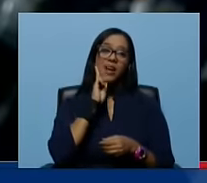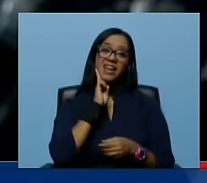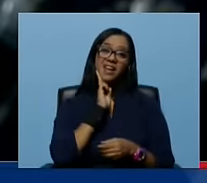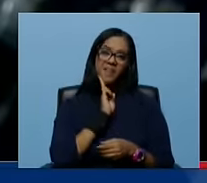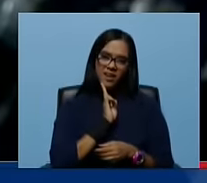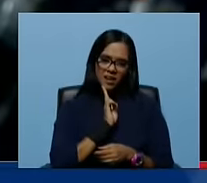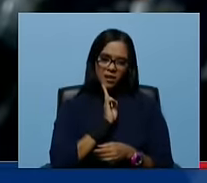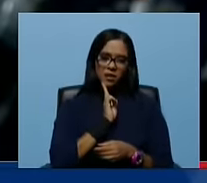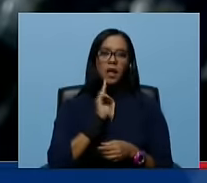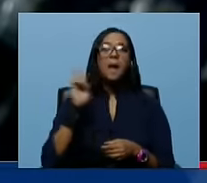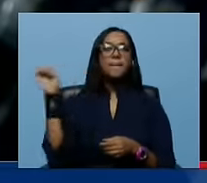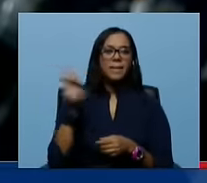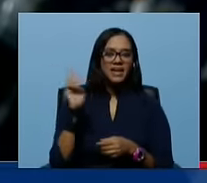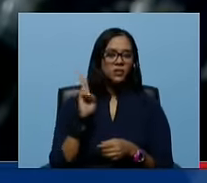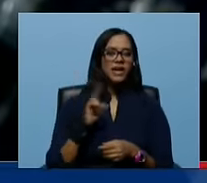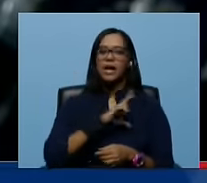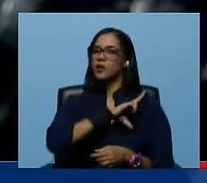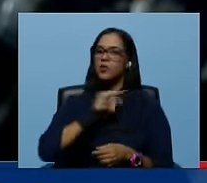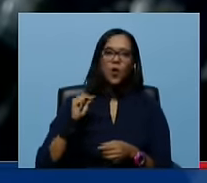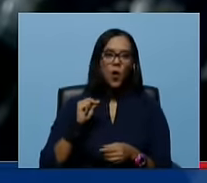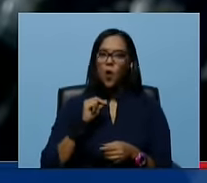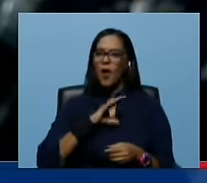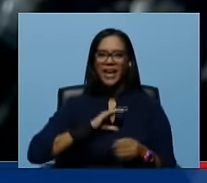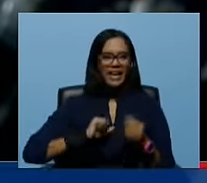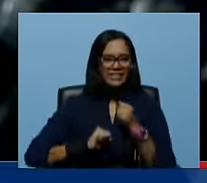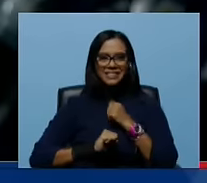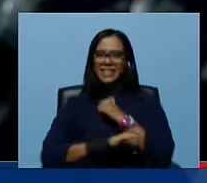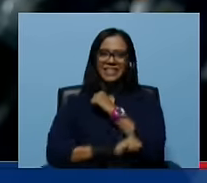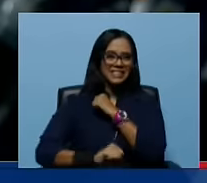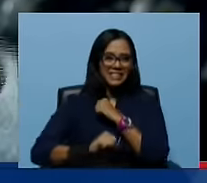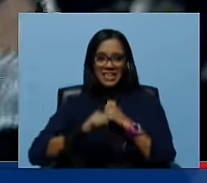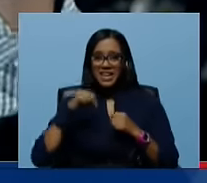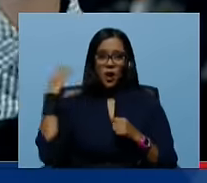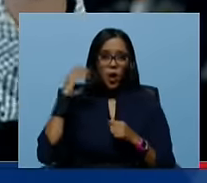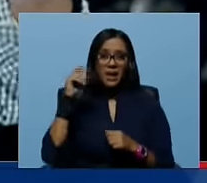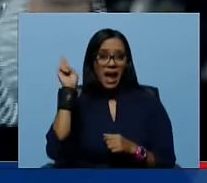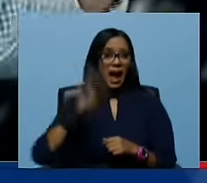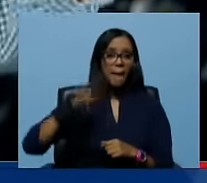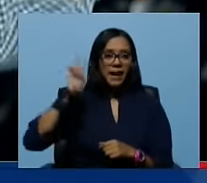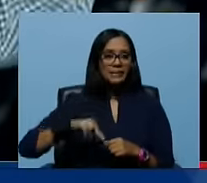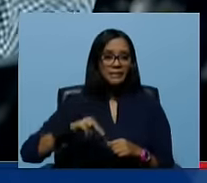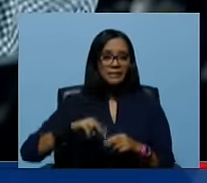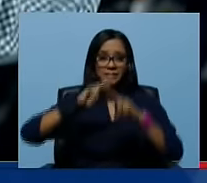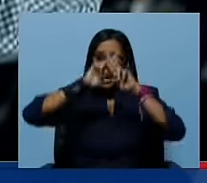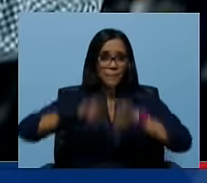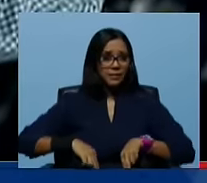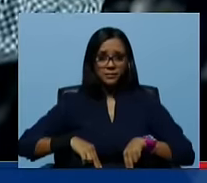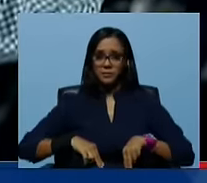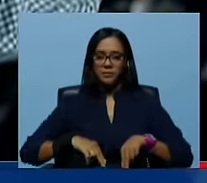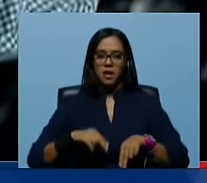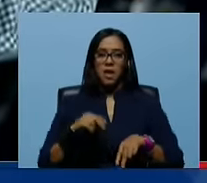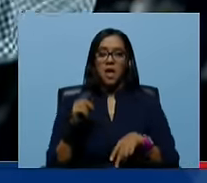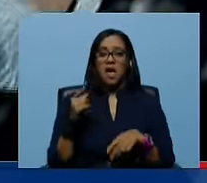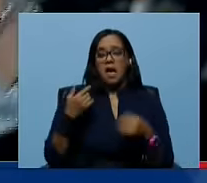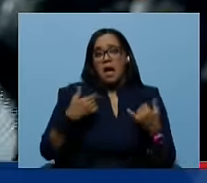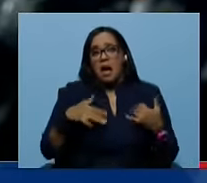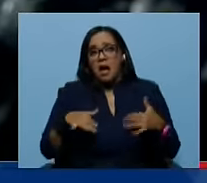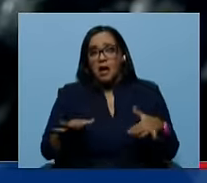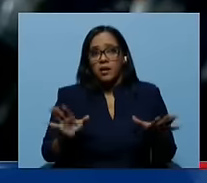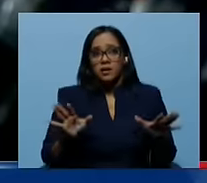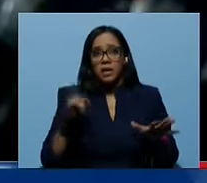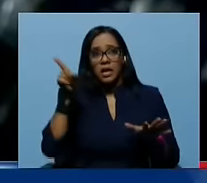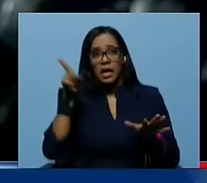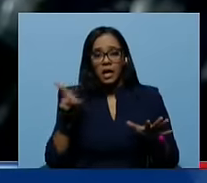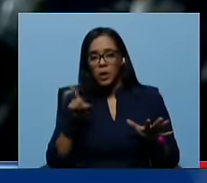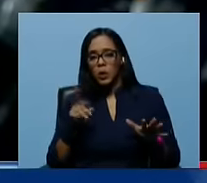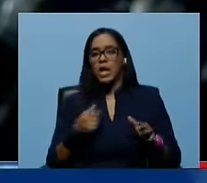bolivariana. Venezuela no será santanderista jamás. Allá aquellos que se asumen